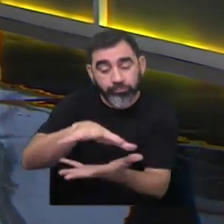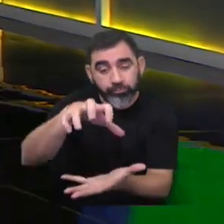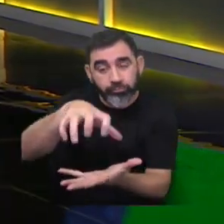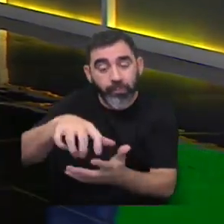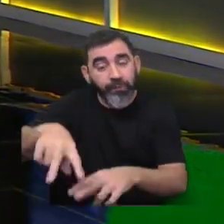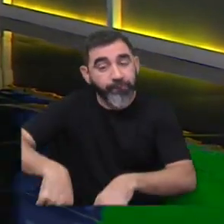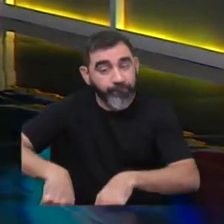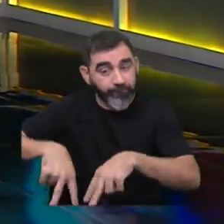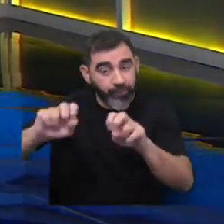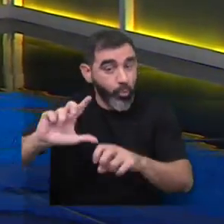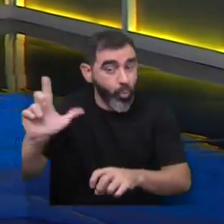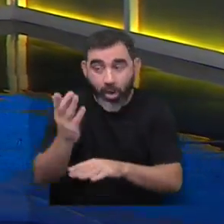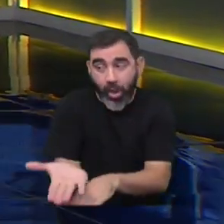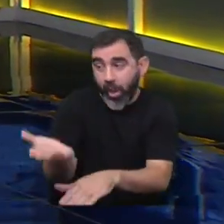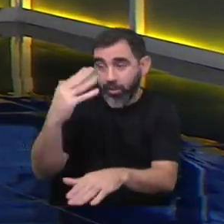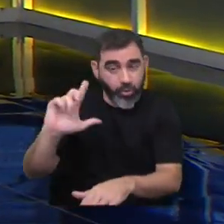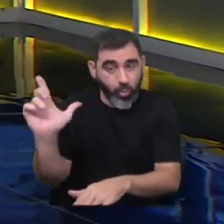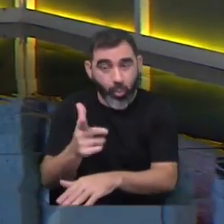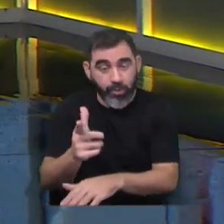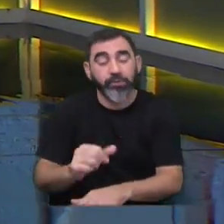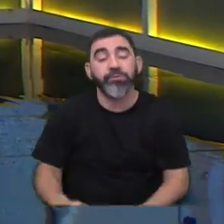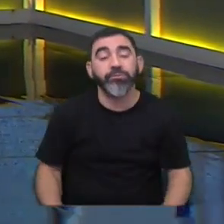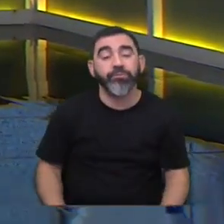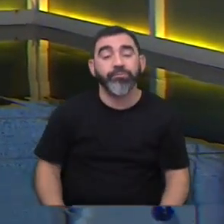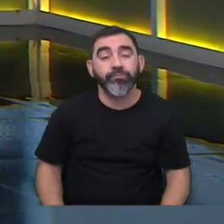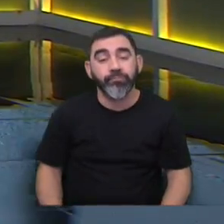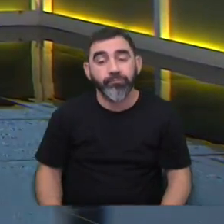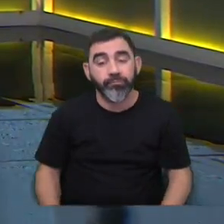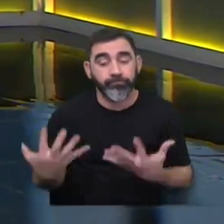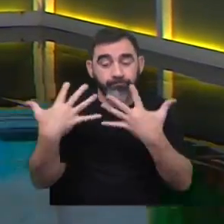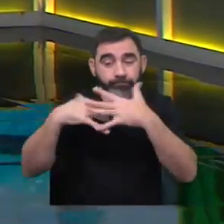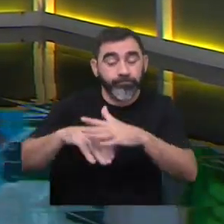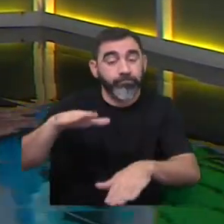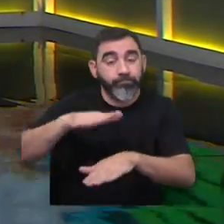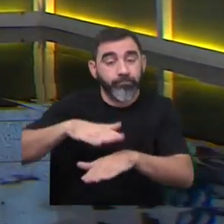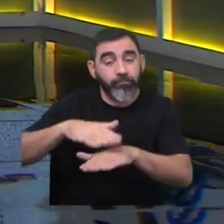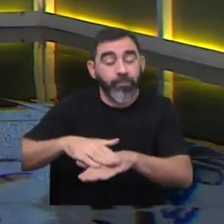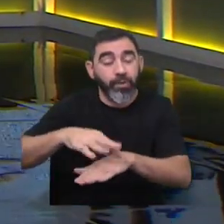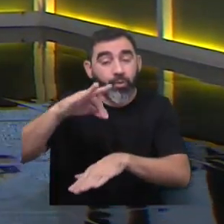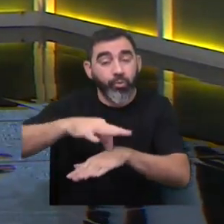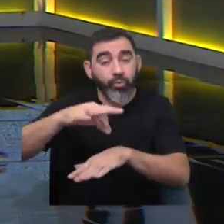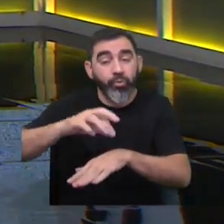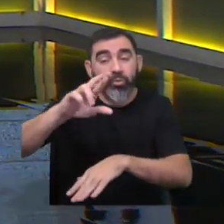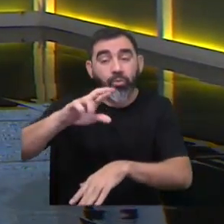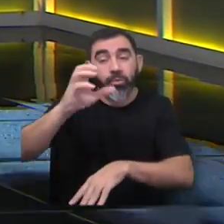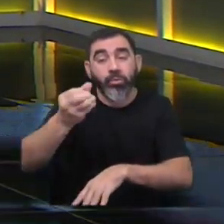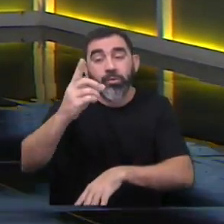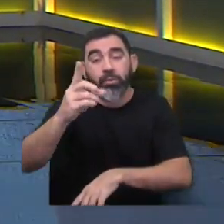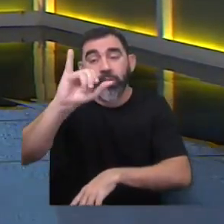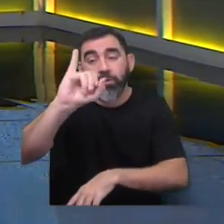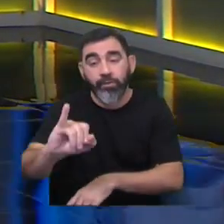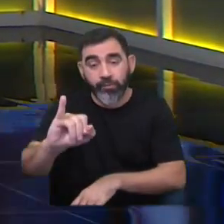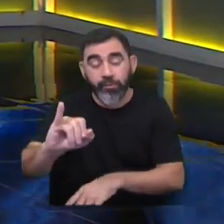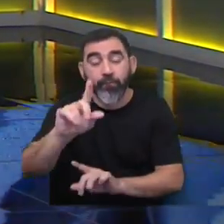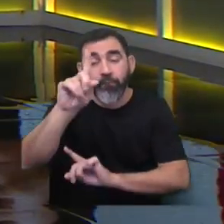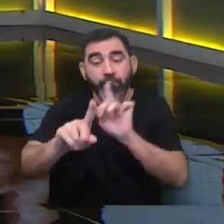que como tal no existía en nuestro país, sí por caminos separados, y que va a estar a cargo del doctor Rafael Radi, allí en el seno de